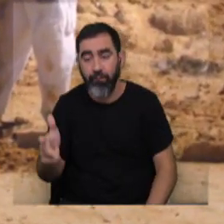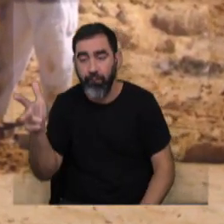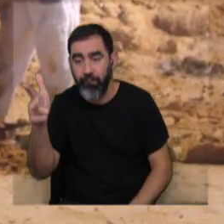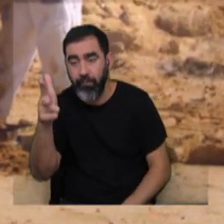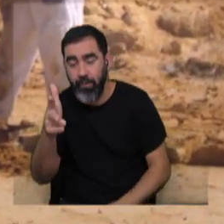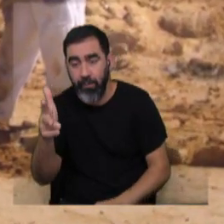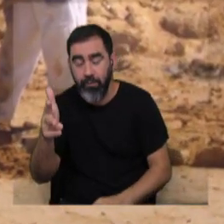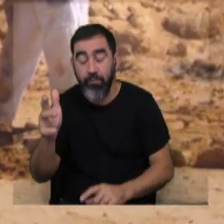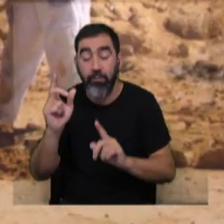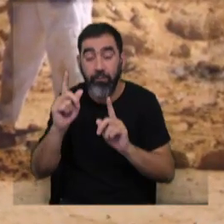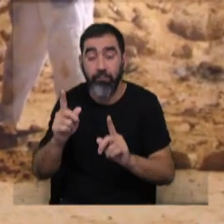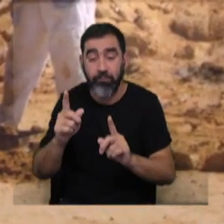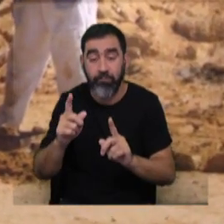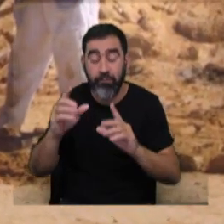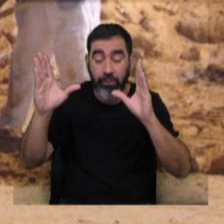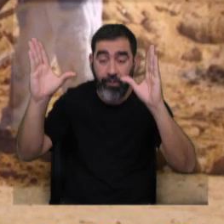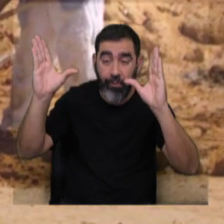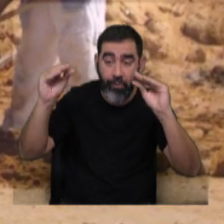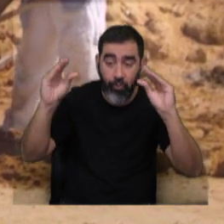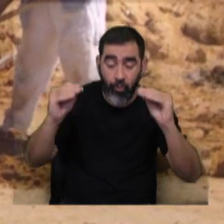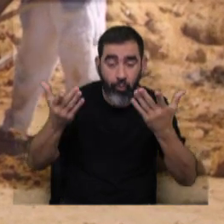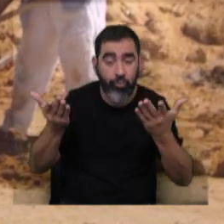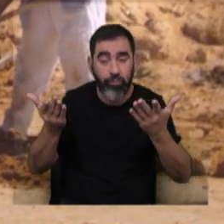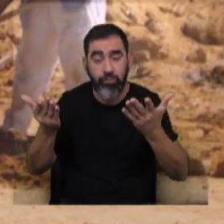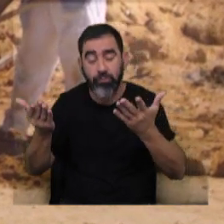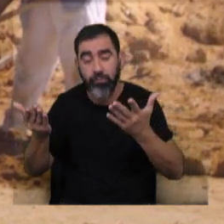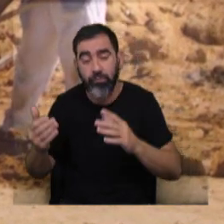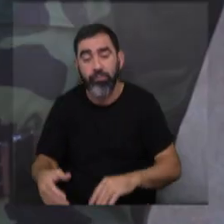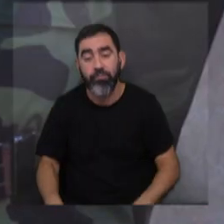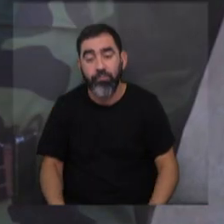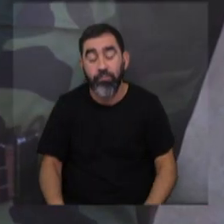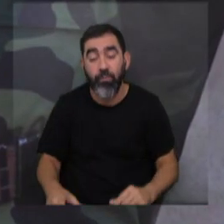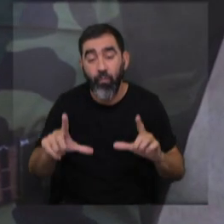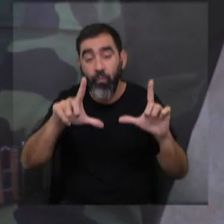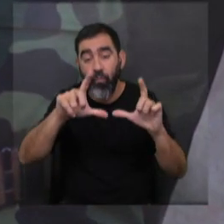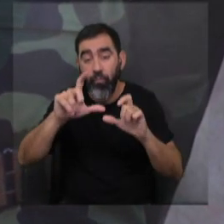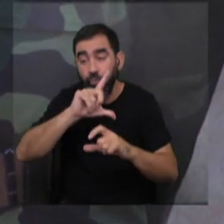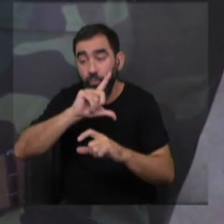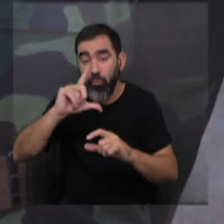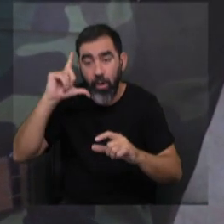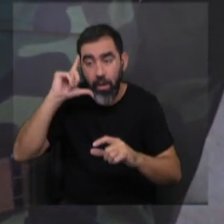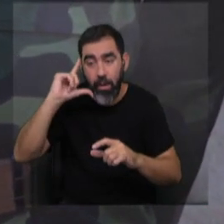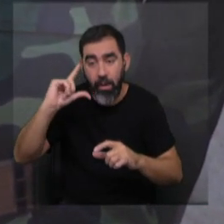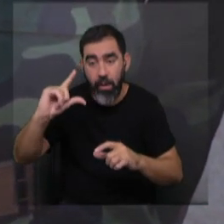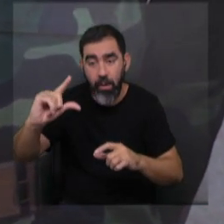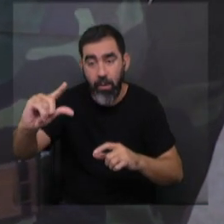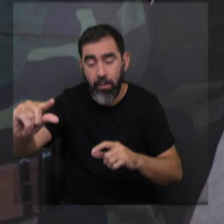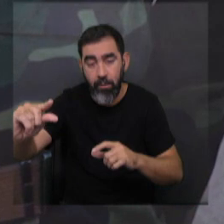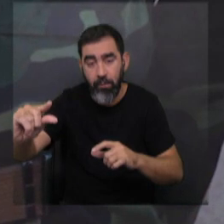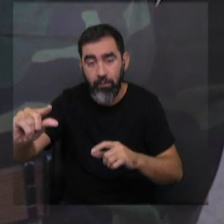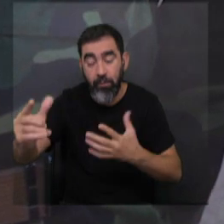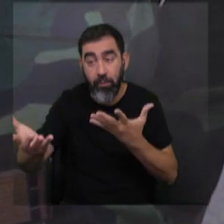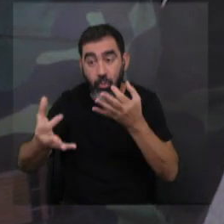en la vorágine de que era de noche, y entonces el fotógrafo se fue alejando de ese camino, y cuando